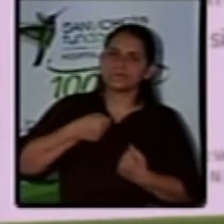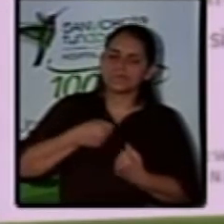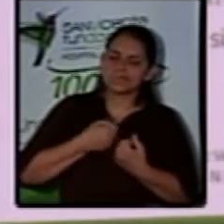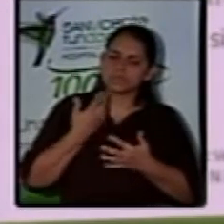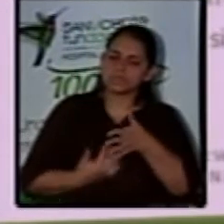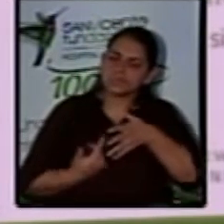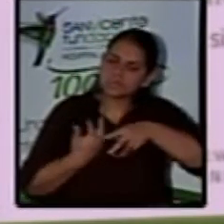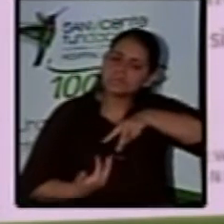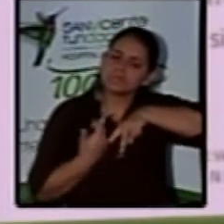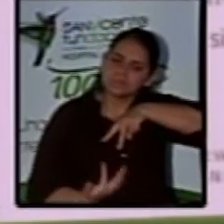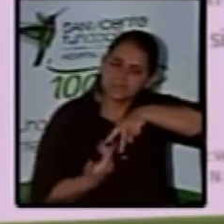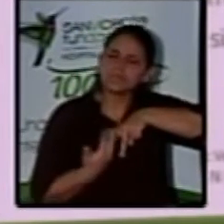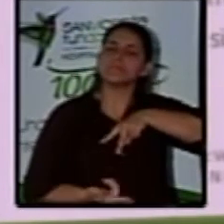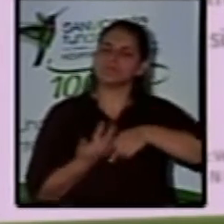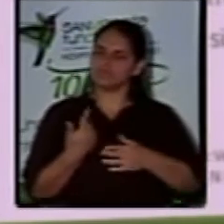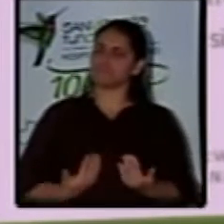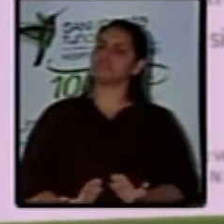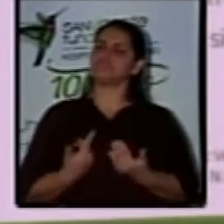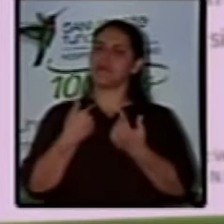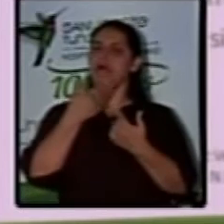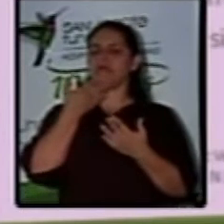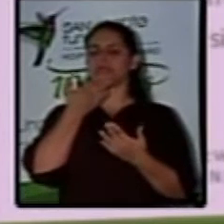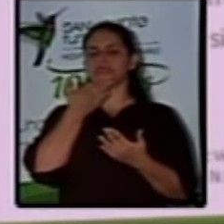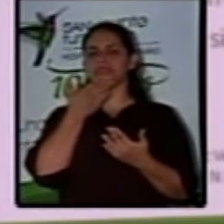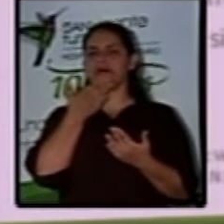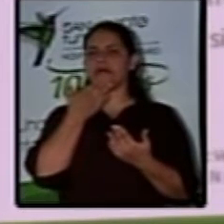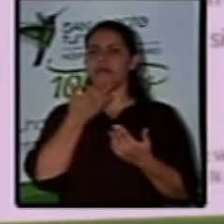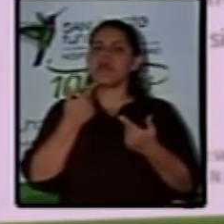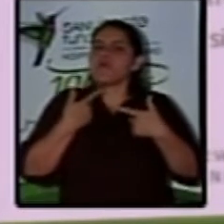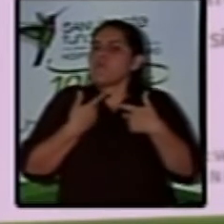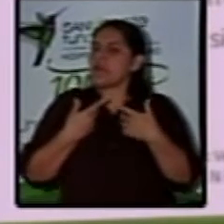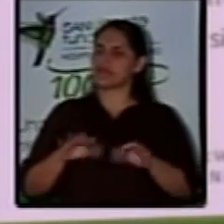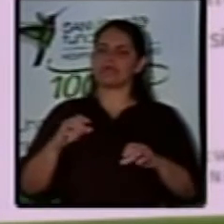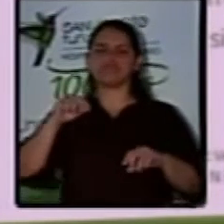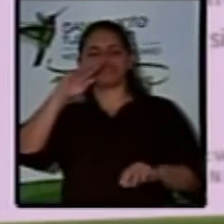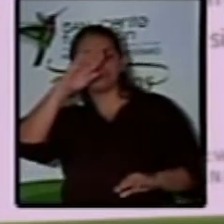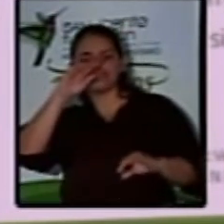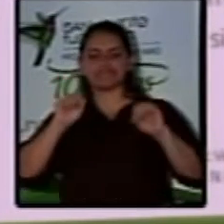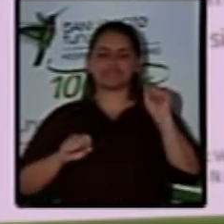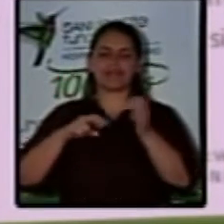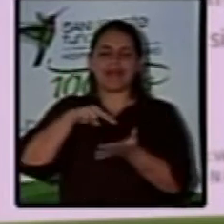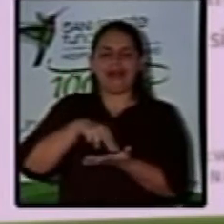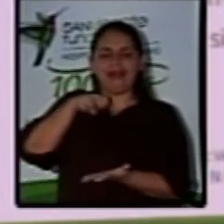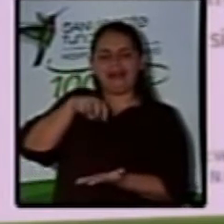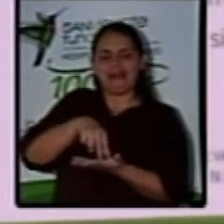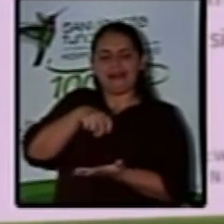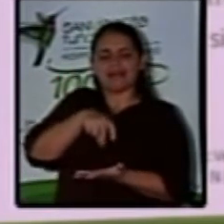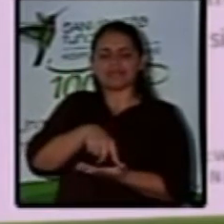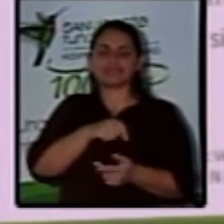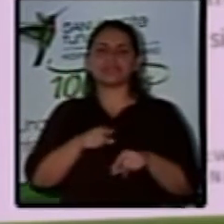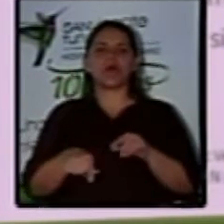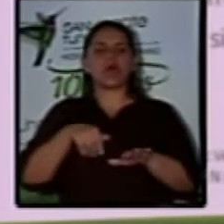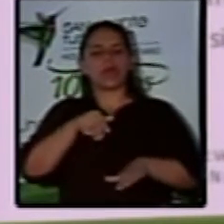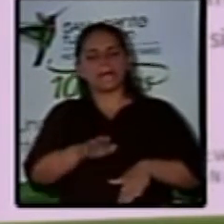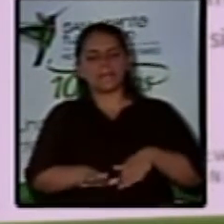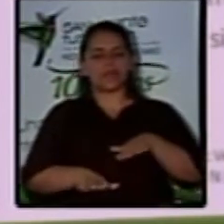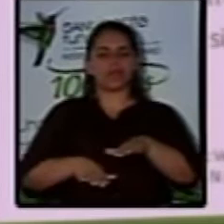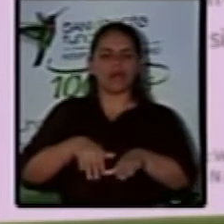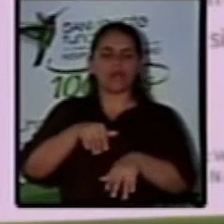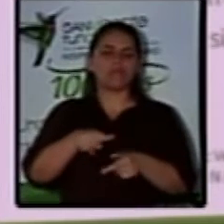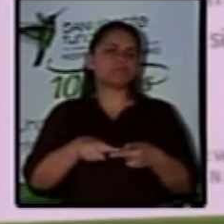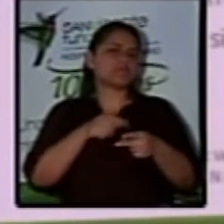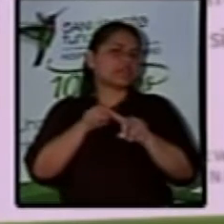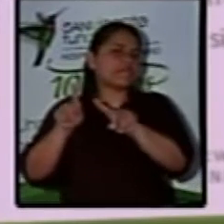bombas músculo-venosas para tener un mejor retorno venoso. Cualquier ejercicio aeróbico, una caminadora, una